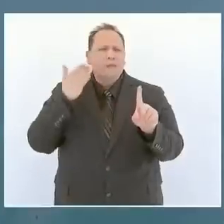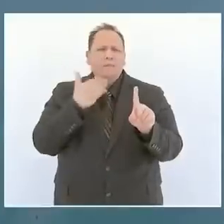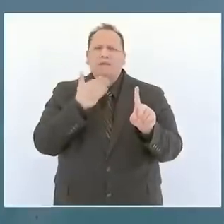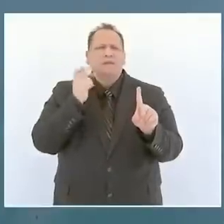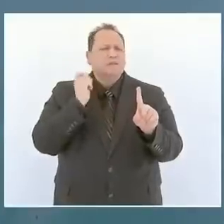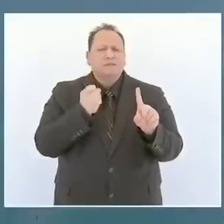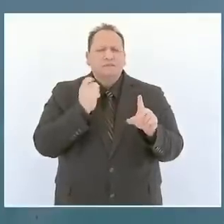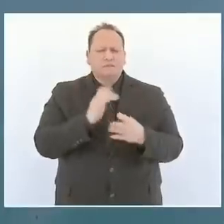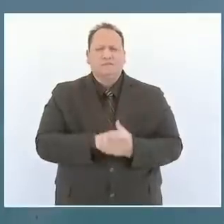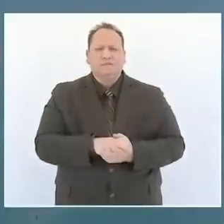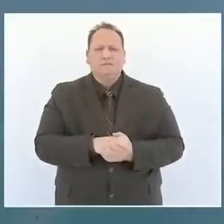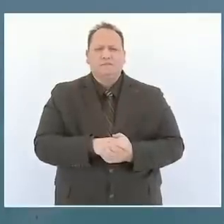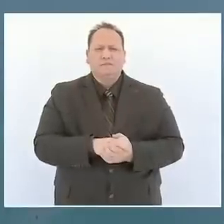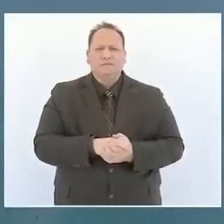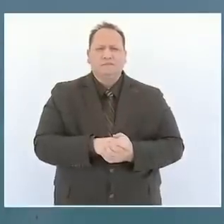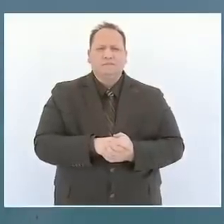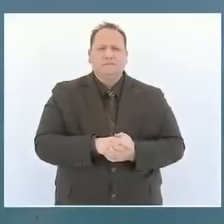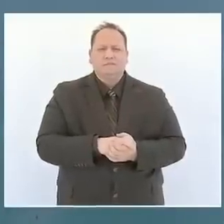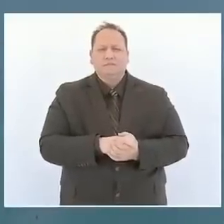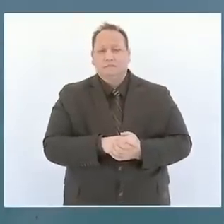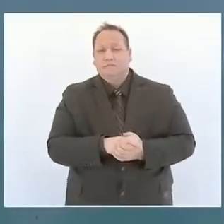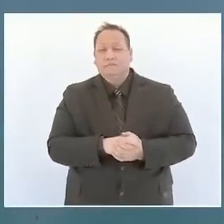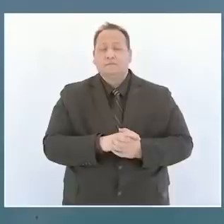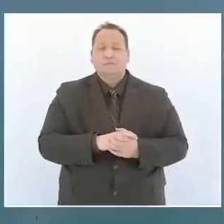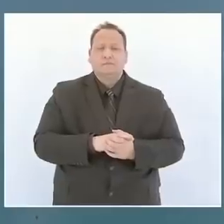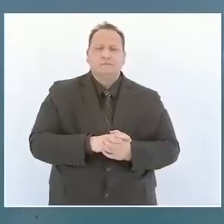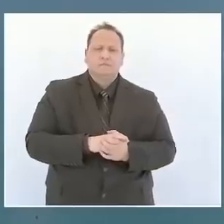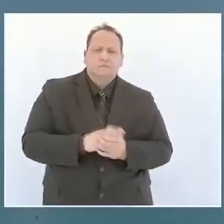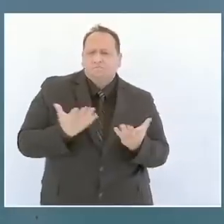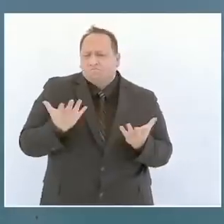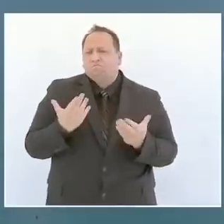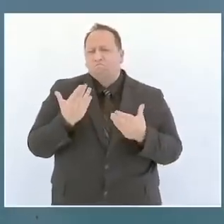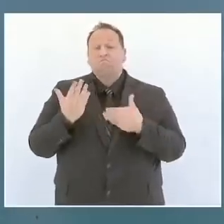es que una vez